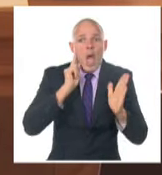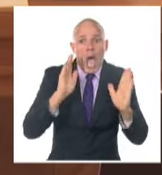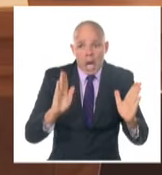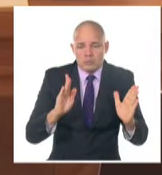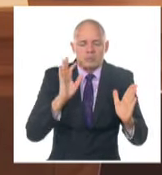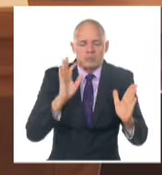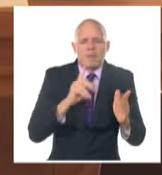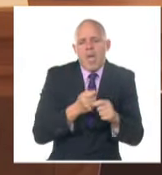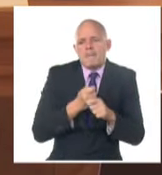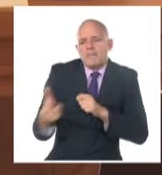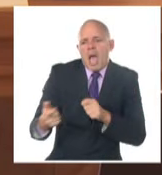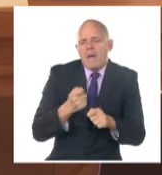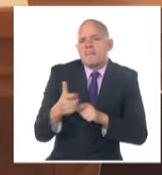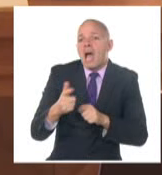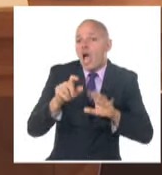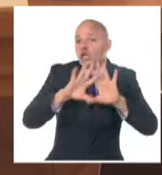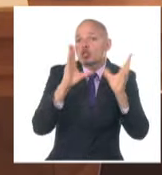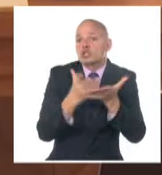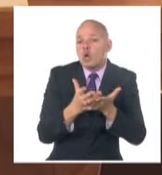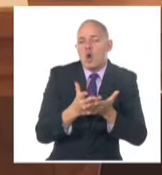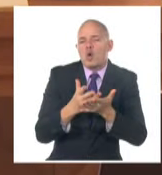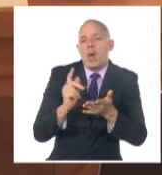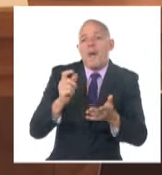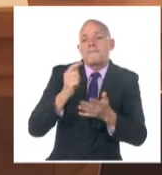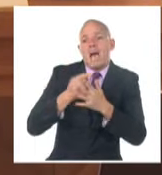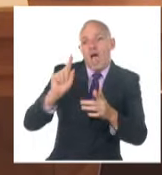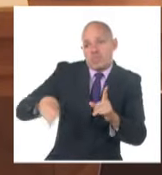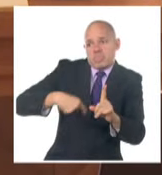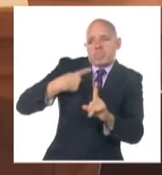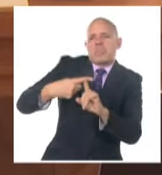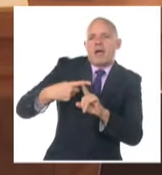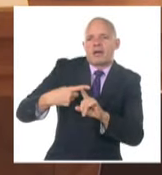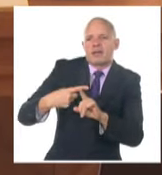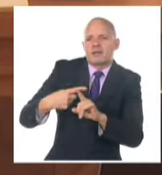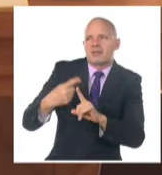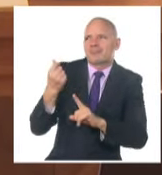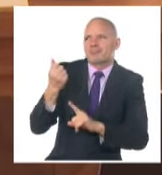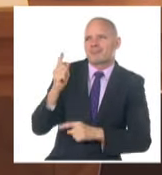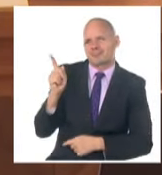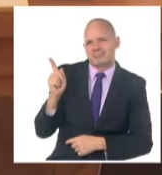8 veces más alta que la de los países desarrollados.